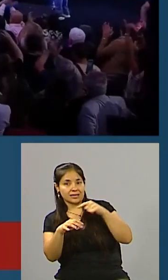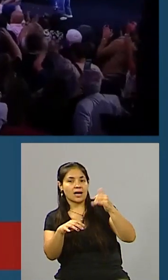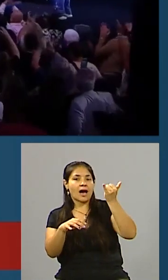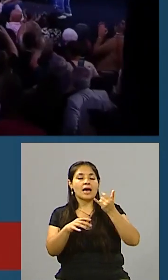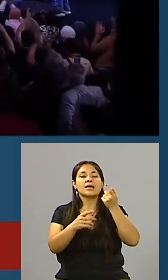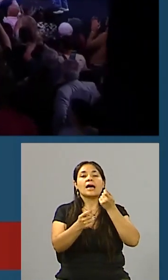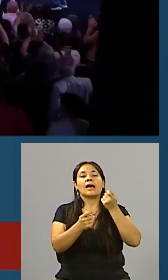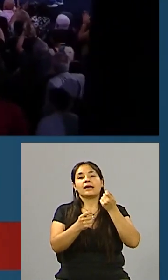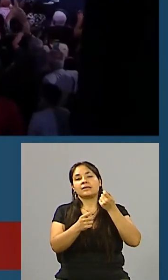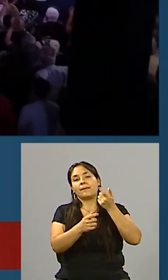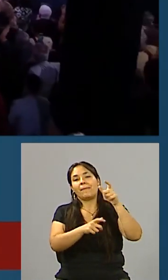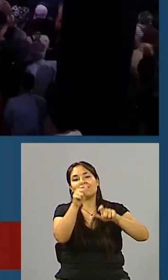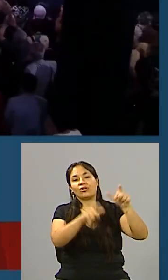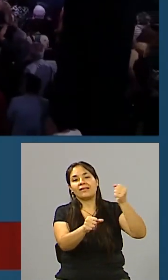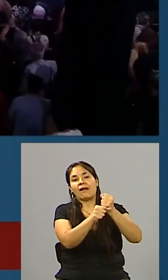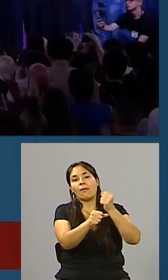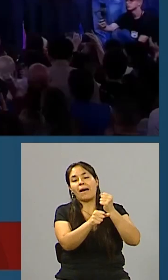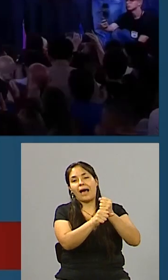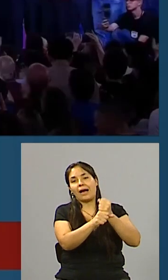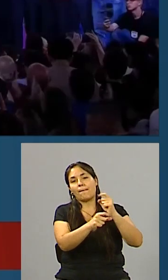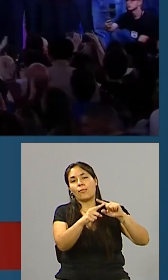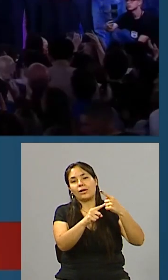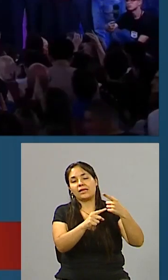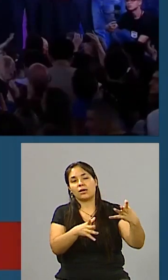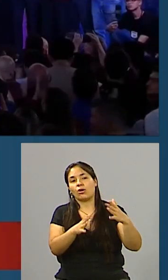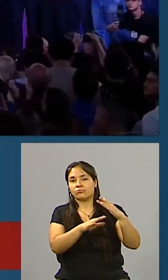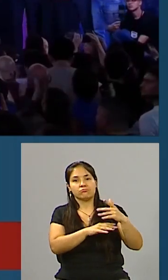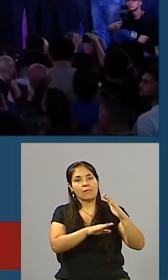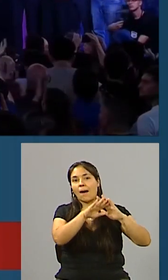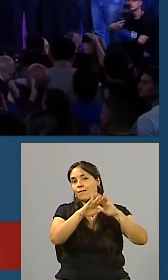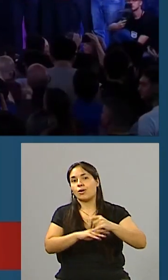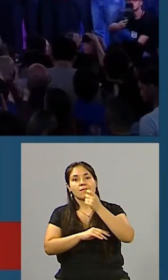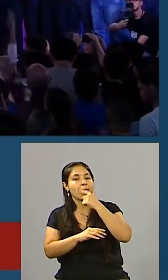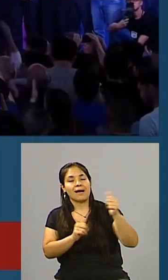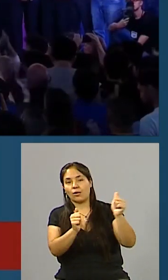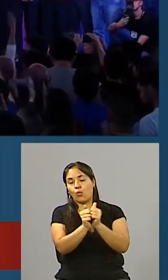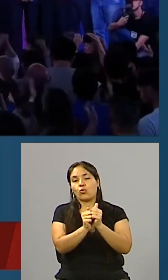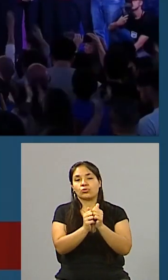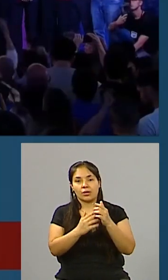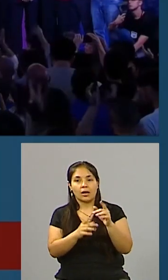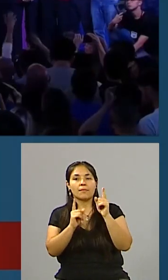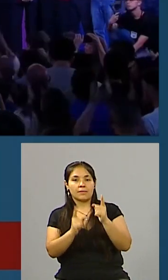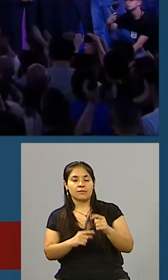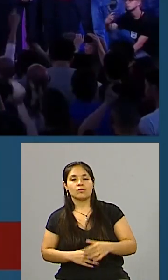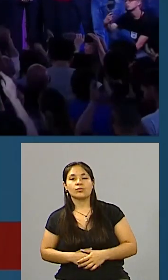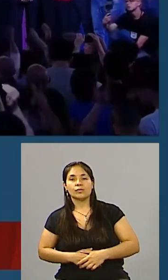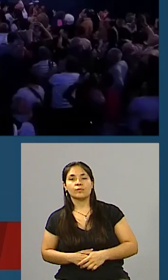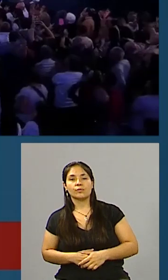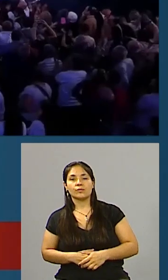exfuncionarios que le responden directamente a Macri, que incluso van más allá de la